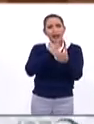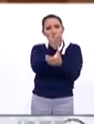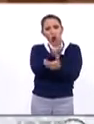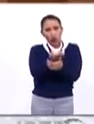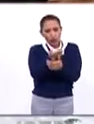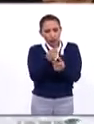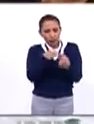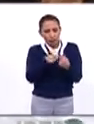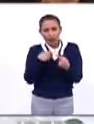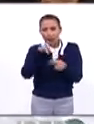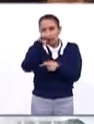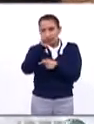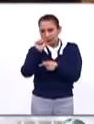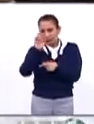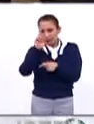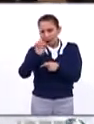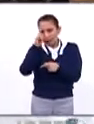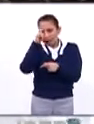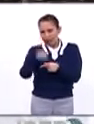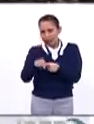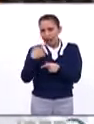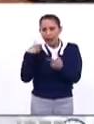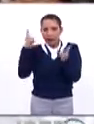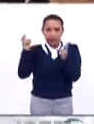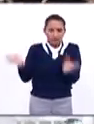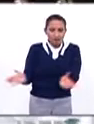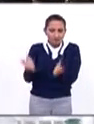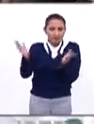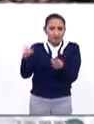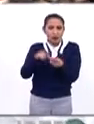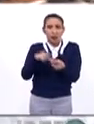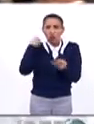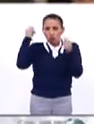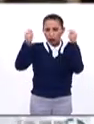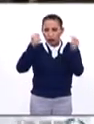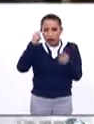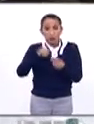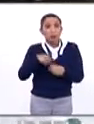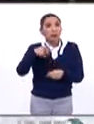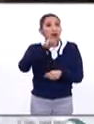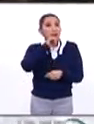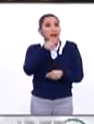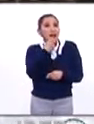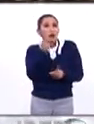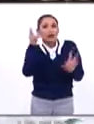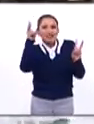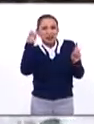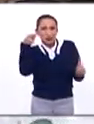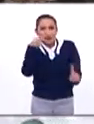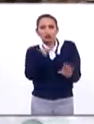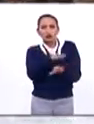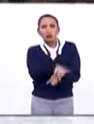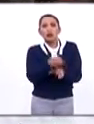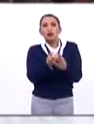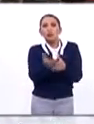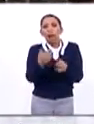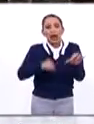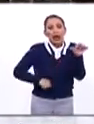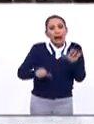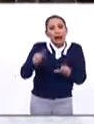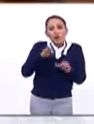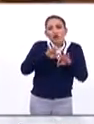Economía, la Secretaría de Relaciones Exteriores para la cuestión de promoción. No se habló del turismo, pero sí se habló también de esta nueva